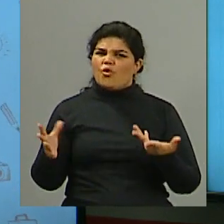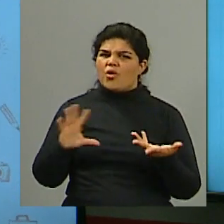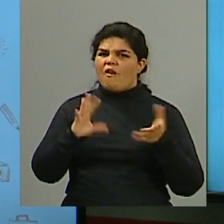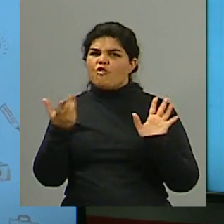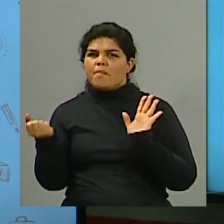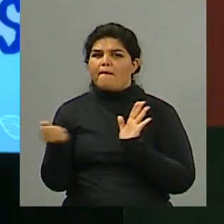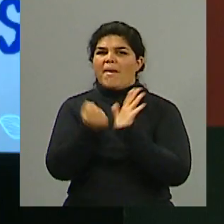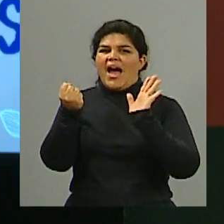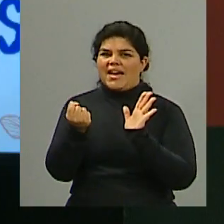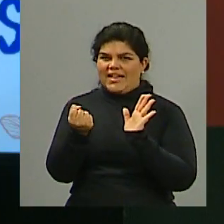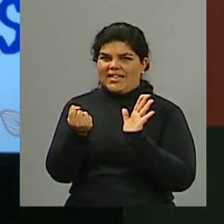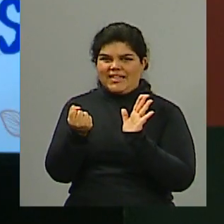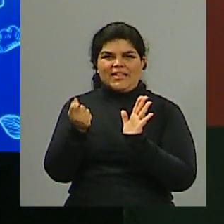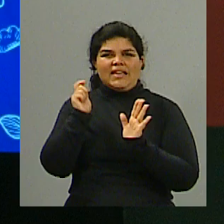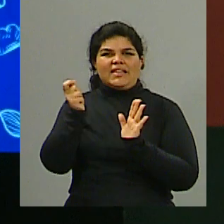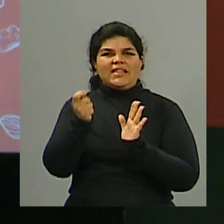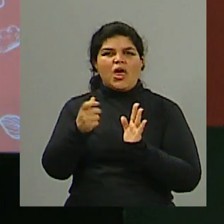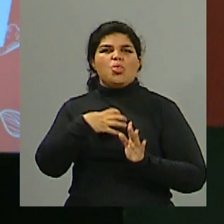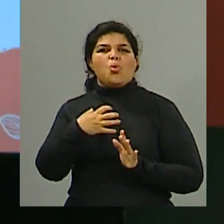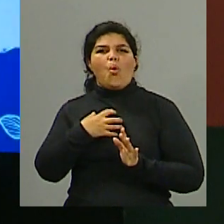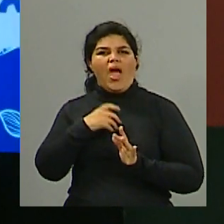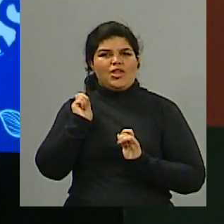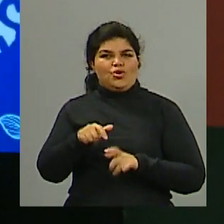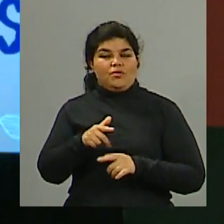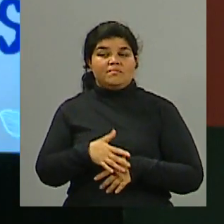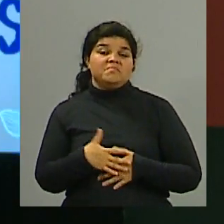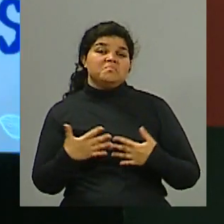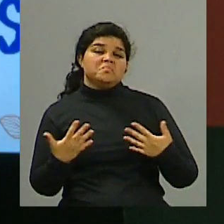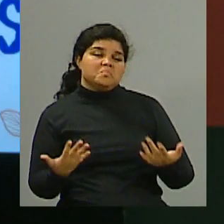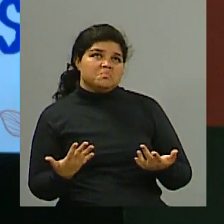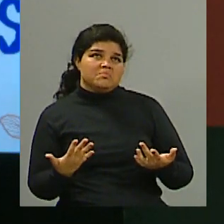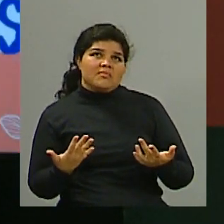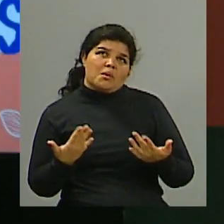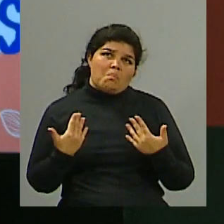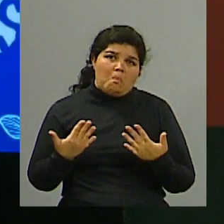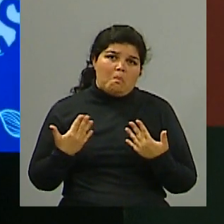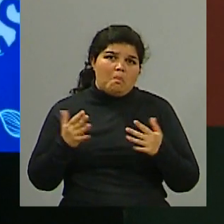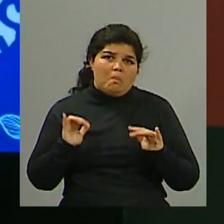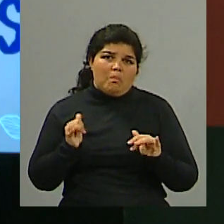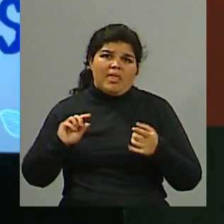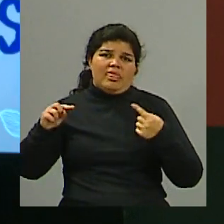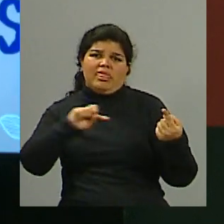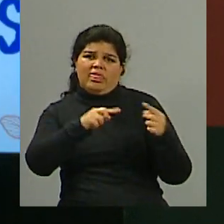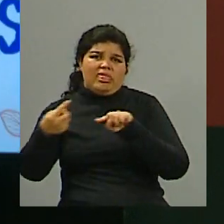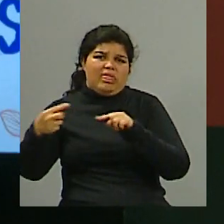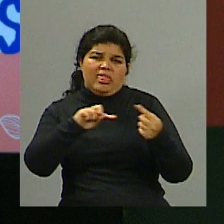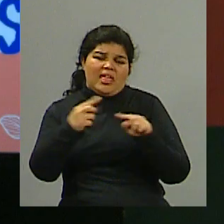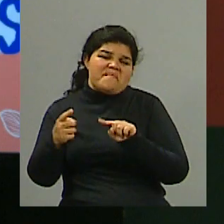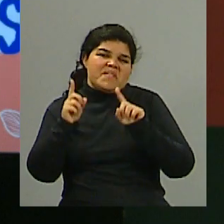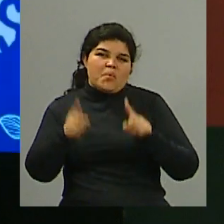va a definir eso. Sí, totalmente. Bueno, pero estamos dentro de las 3, digamos, Argentina, dentro de los 3 países que